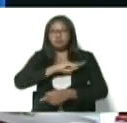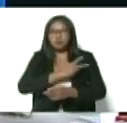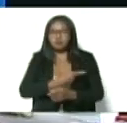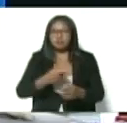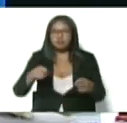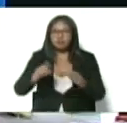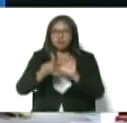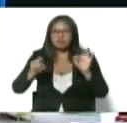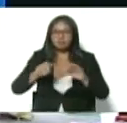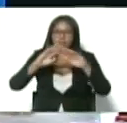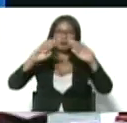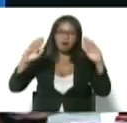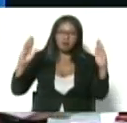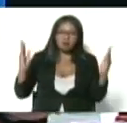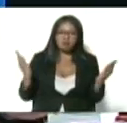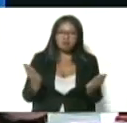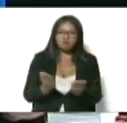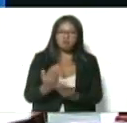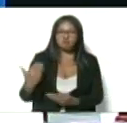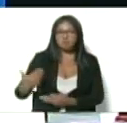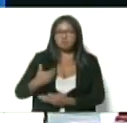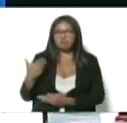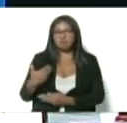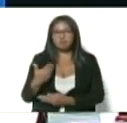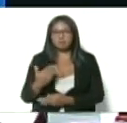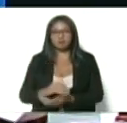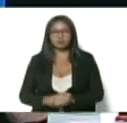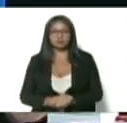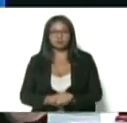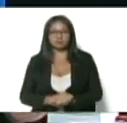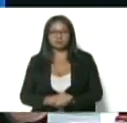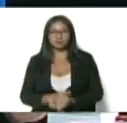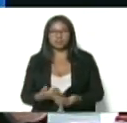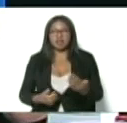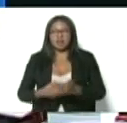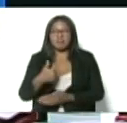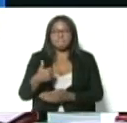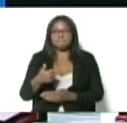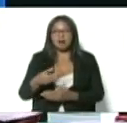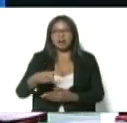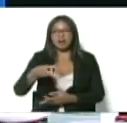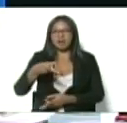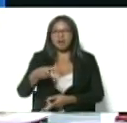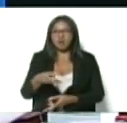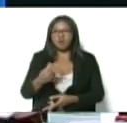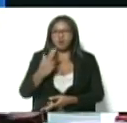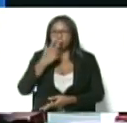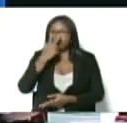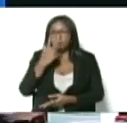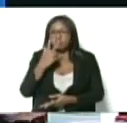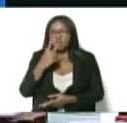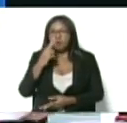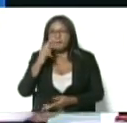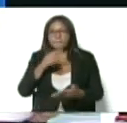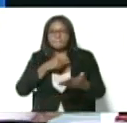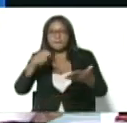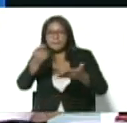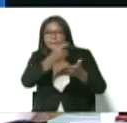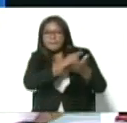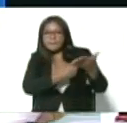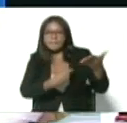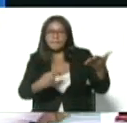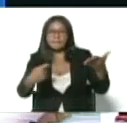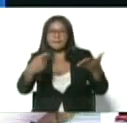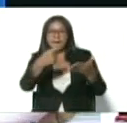el mundo el mayor consumidor pues con esas rutas que usted mostró en el mapa esa ruta